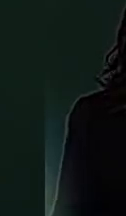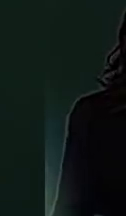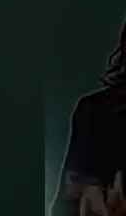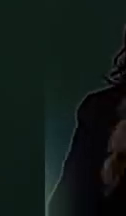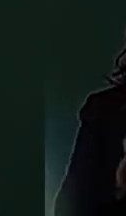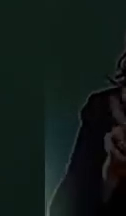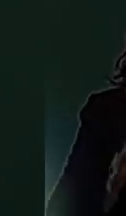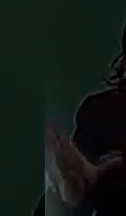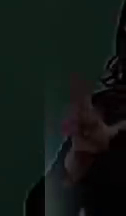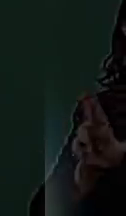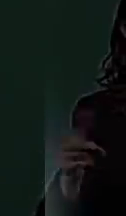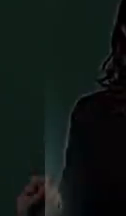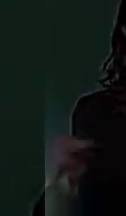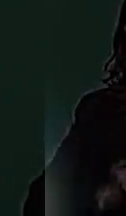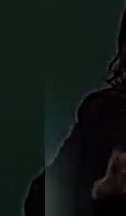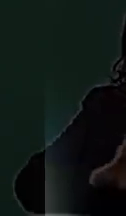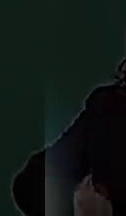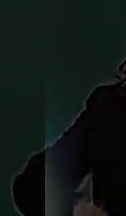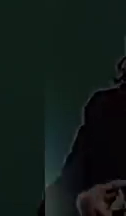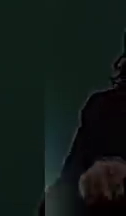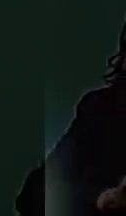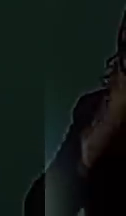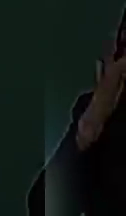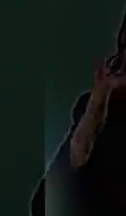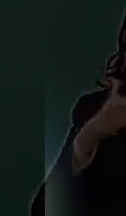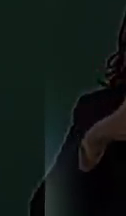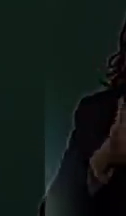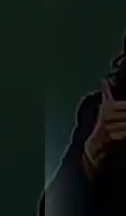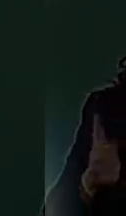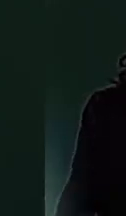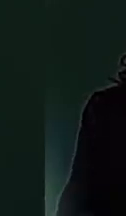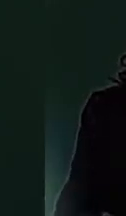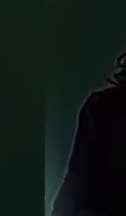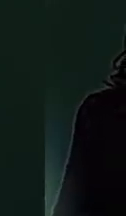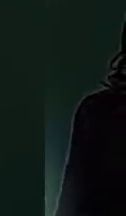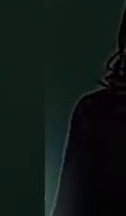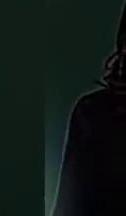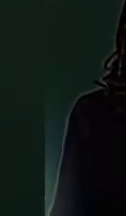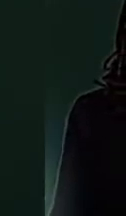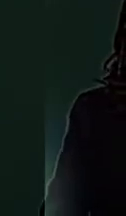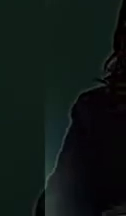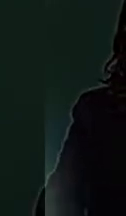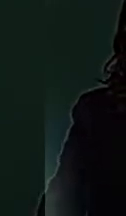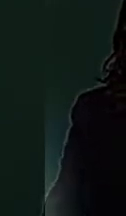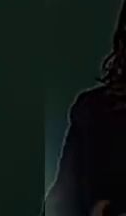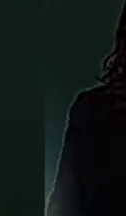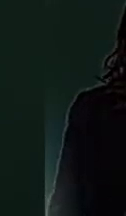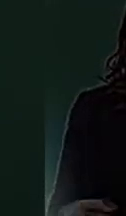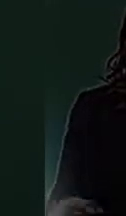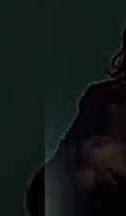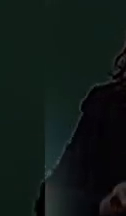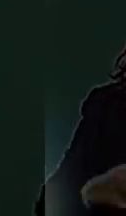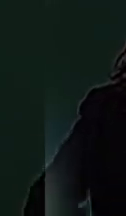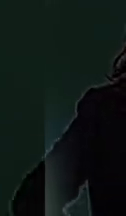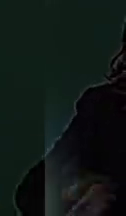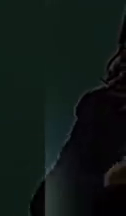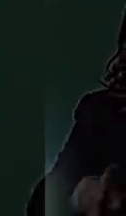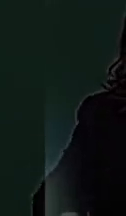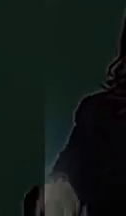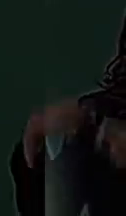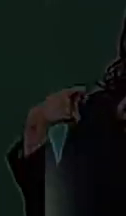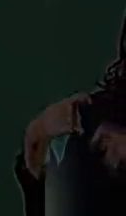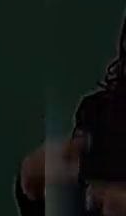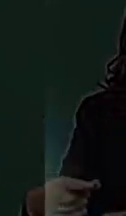se encontró con un gran presidente, ¿no? Al frente de él estaba López Obrador. Y repito, guste o no,